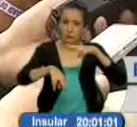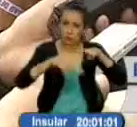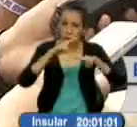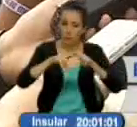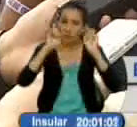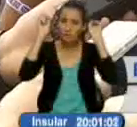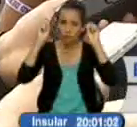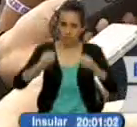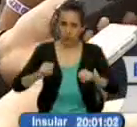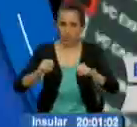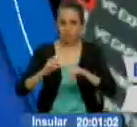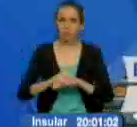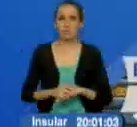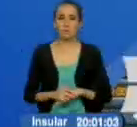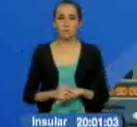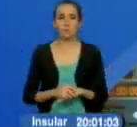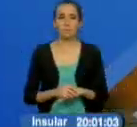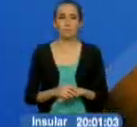legales y técnicos.